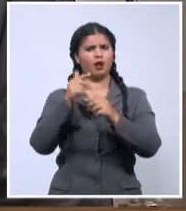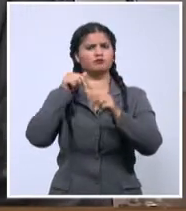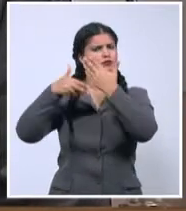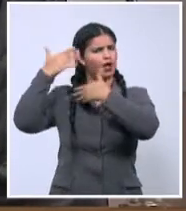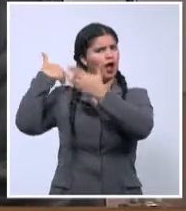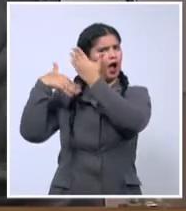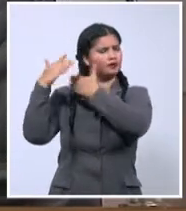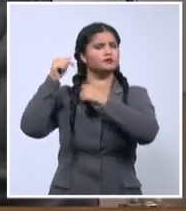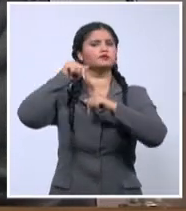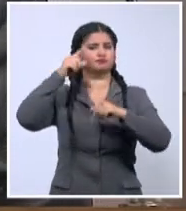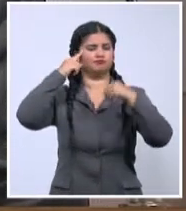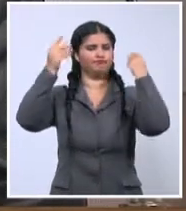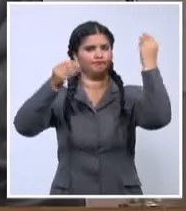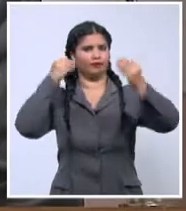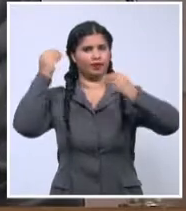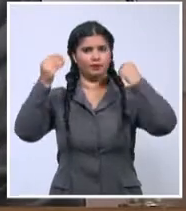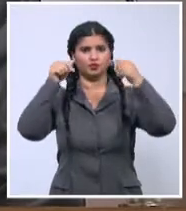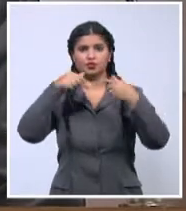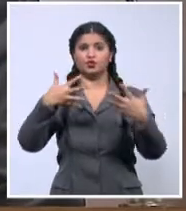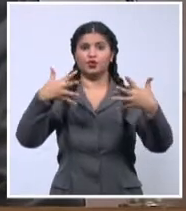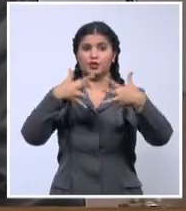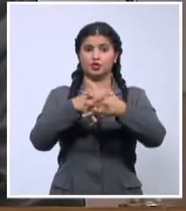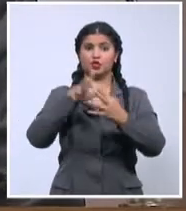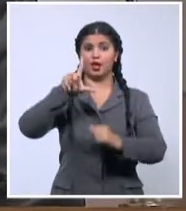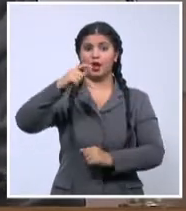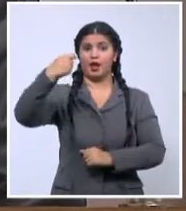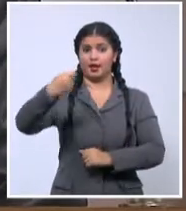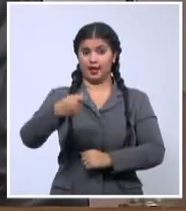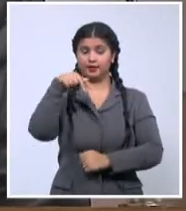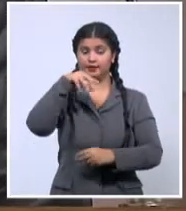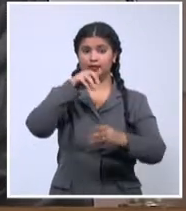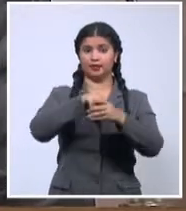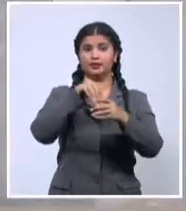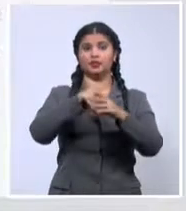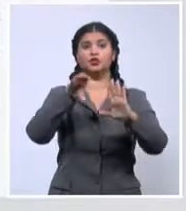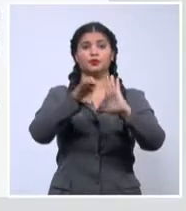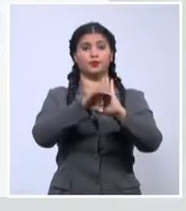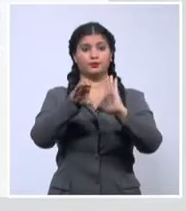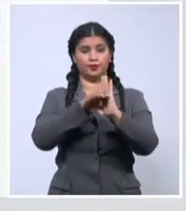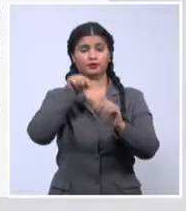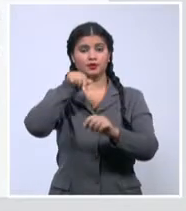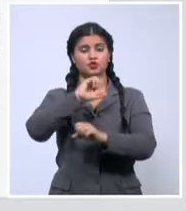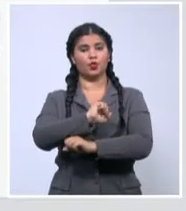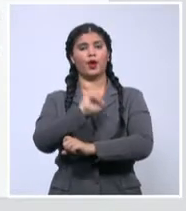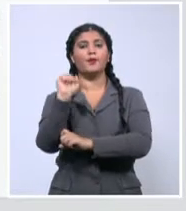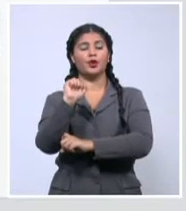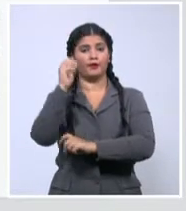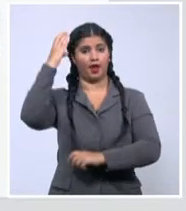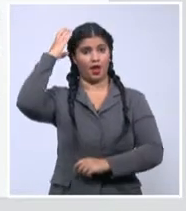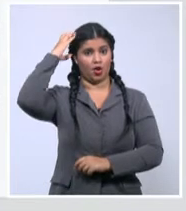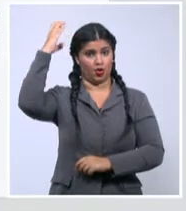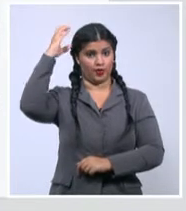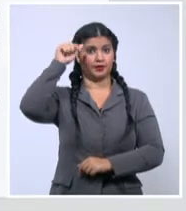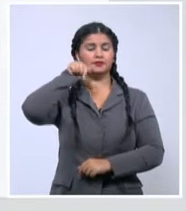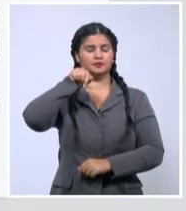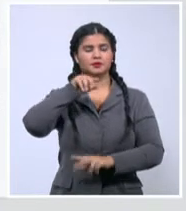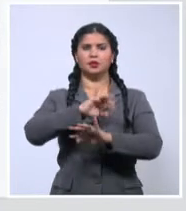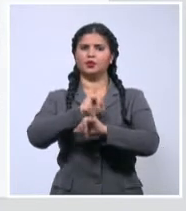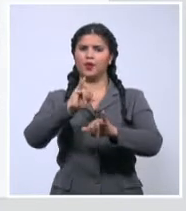al ejercicio de la iniciativa legislativa por el Consejo de Ministros, así como en el desarrollo